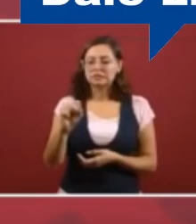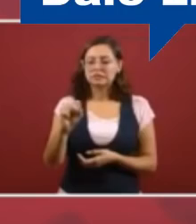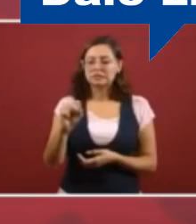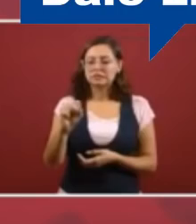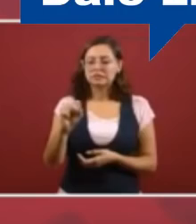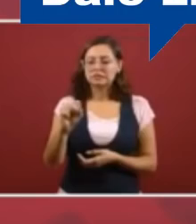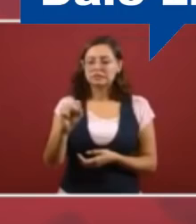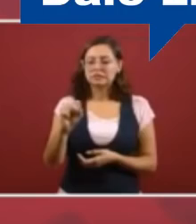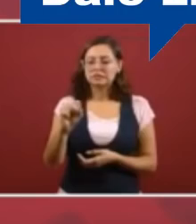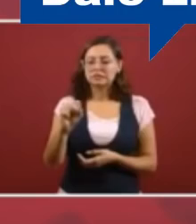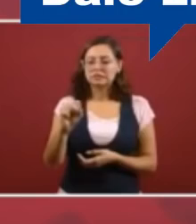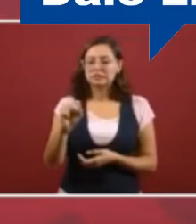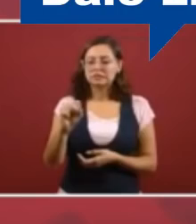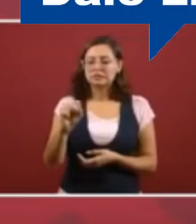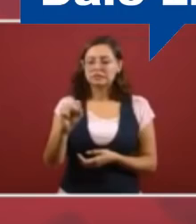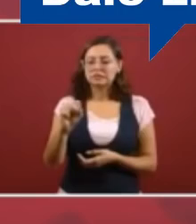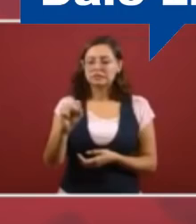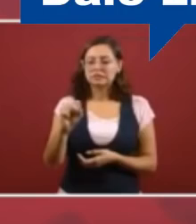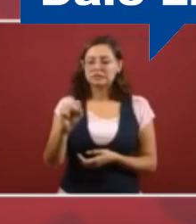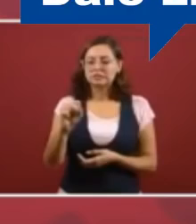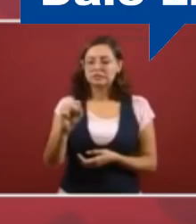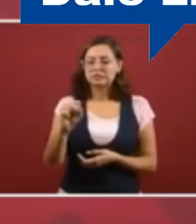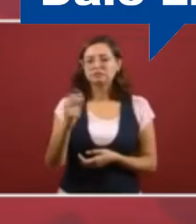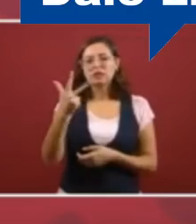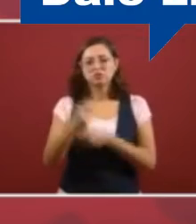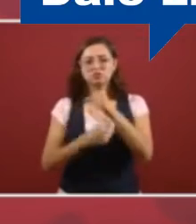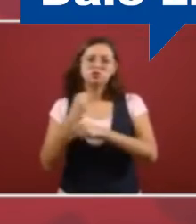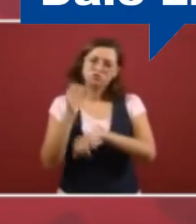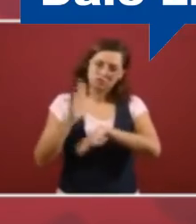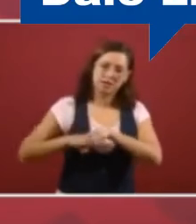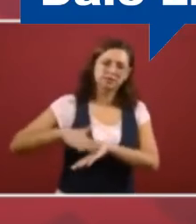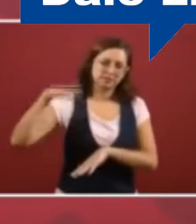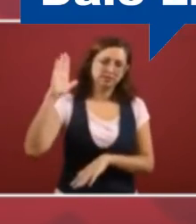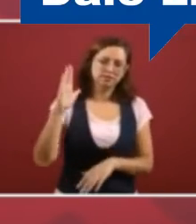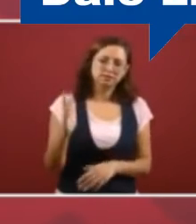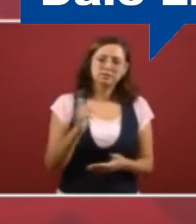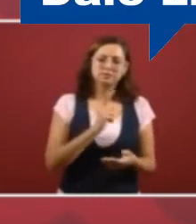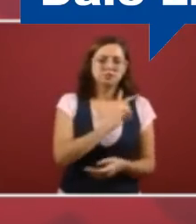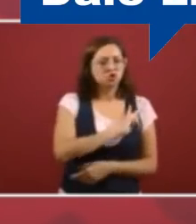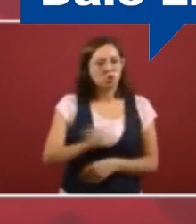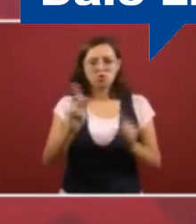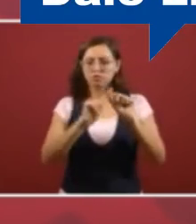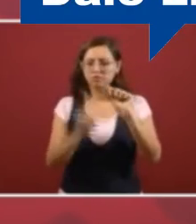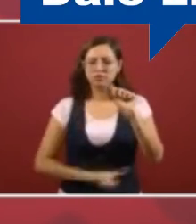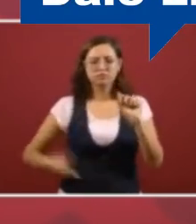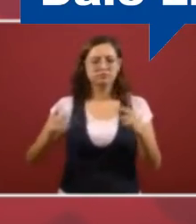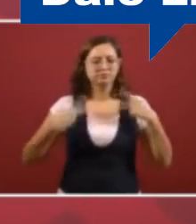los ancianos sigamos sigamos escuchando al con tarjeta alabama para toda la población